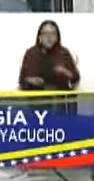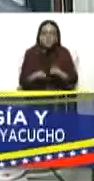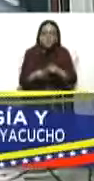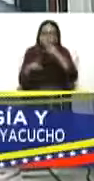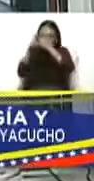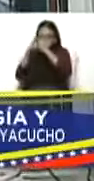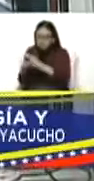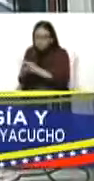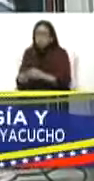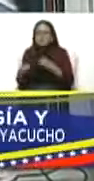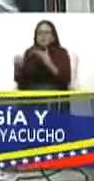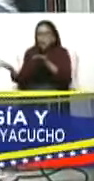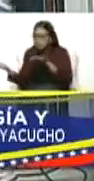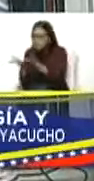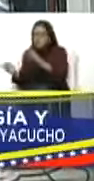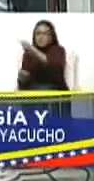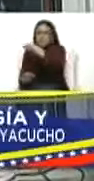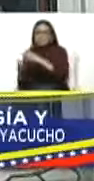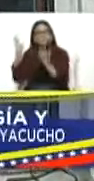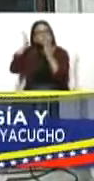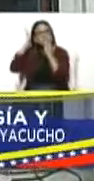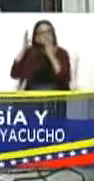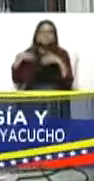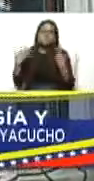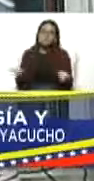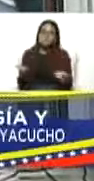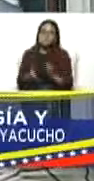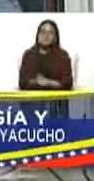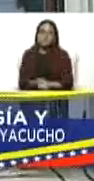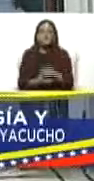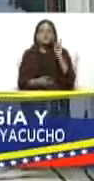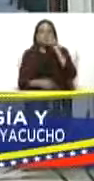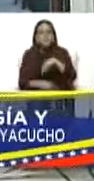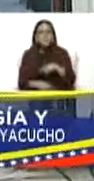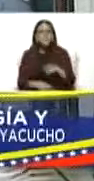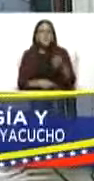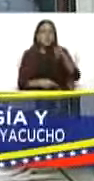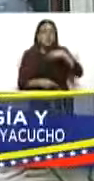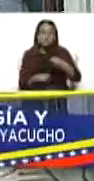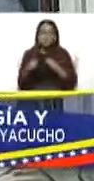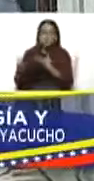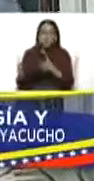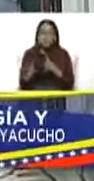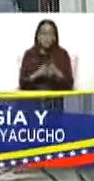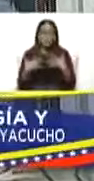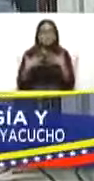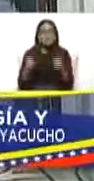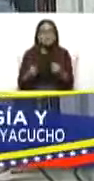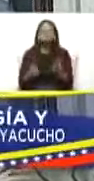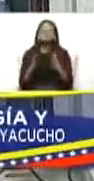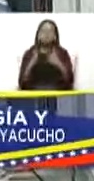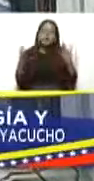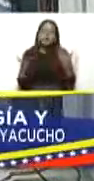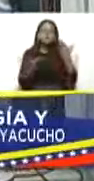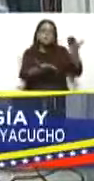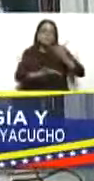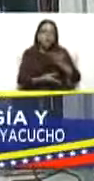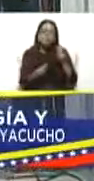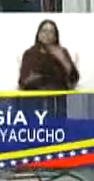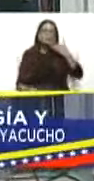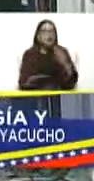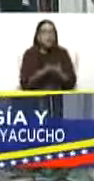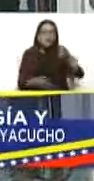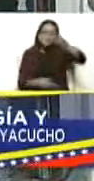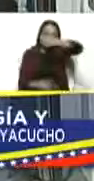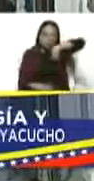tema turístico, económico, y además, bueno, el tema salud. Un gran regalo, de verdad, presidente, en nombre del Estado Amazonas, Puerto